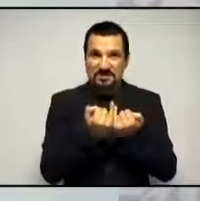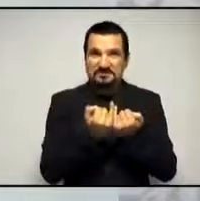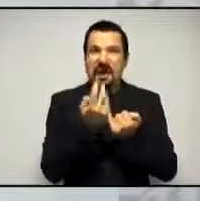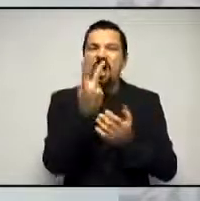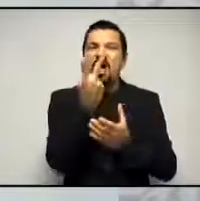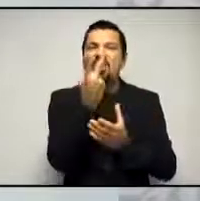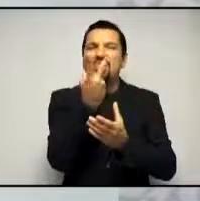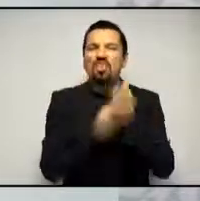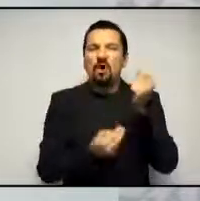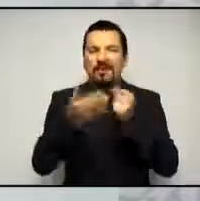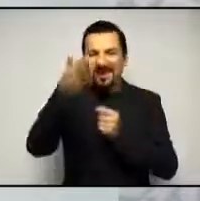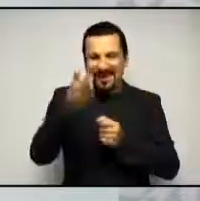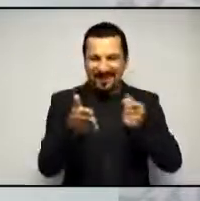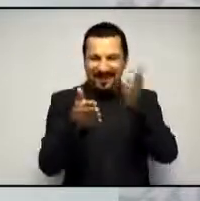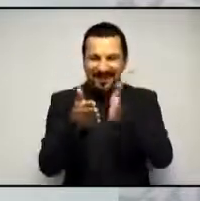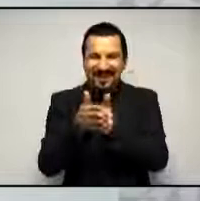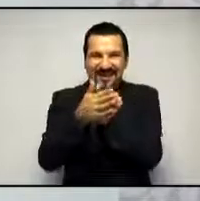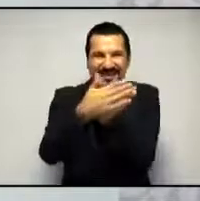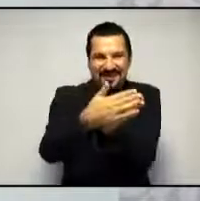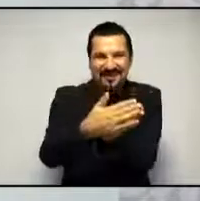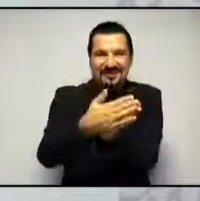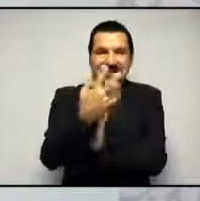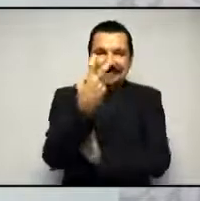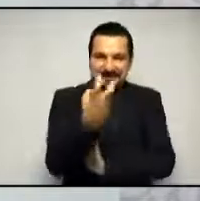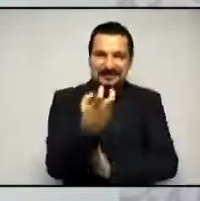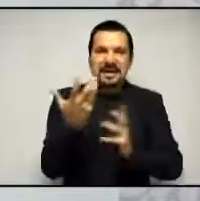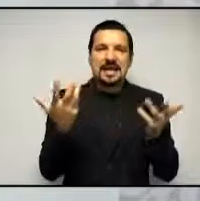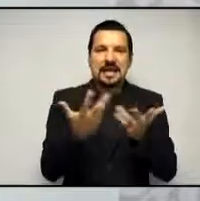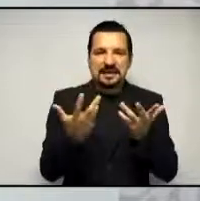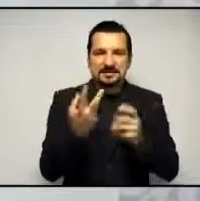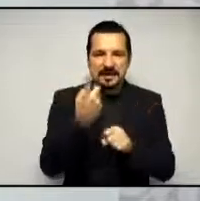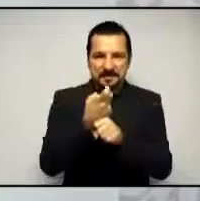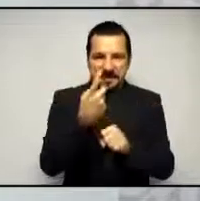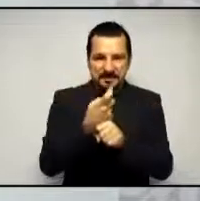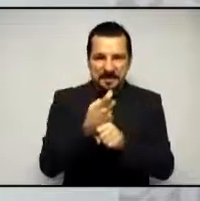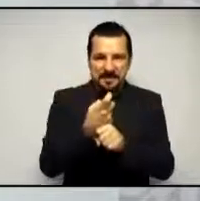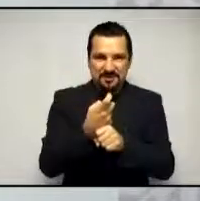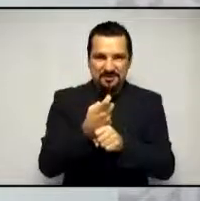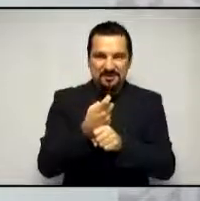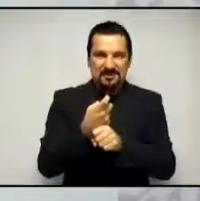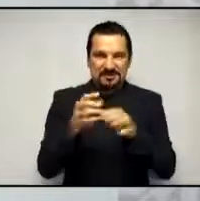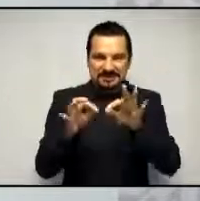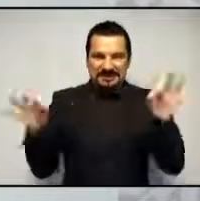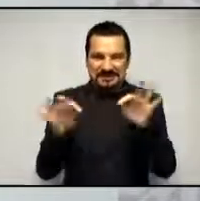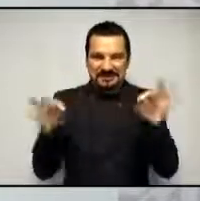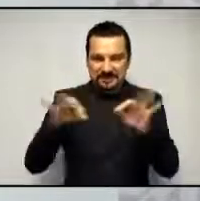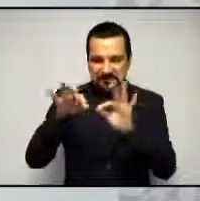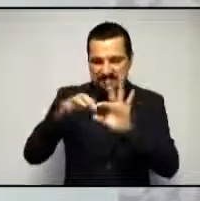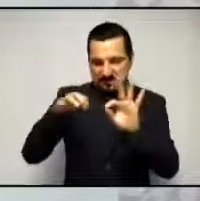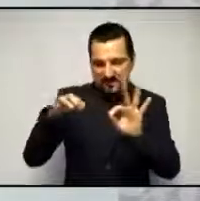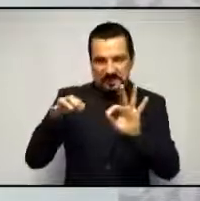capa lo que tienes que hacer es primero amarrar amarrar las dos ligas